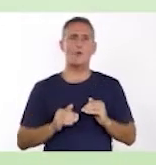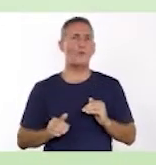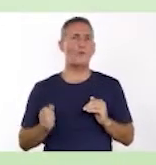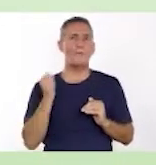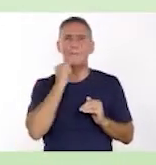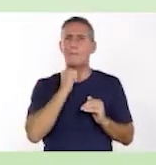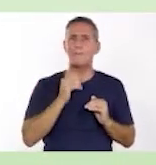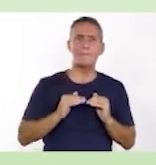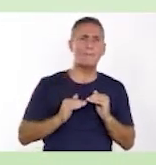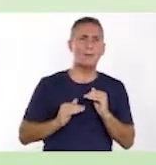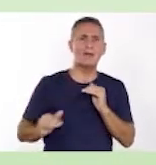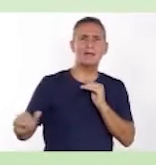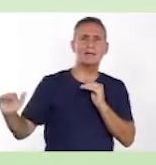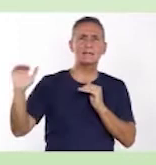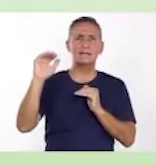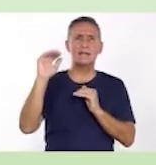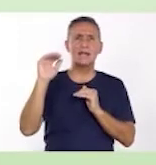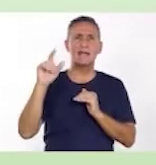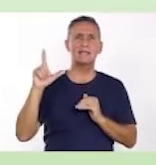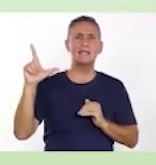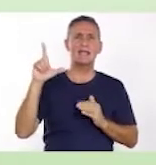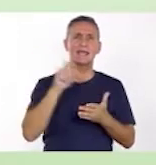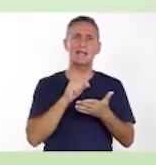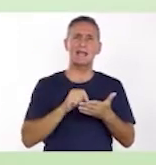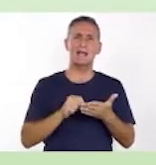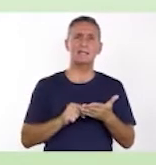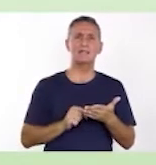la literatura occidental.